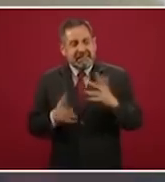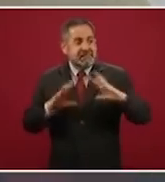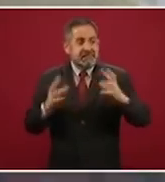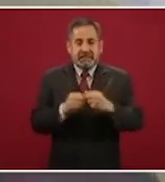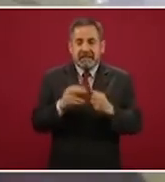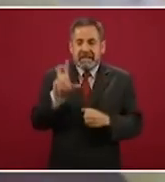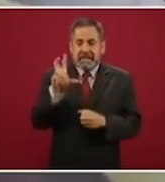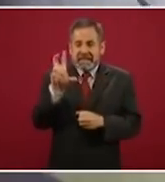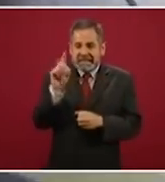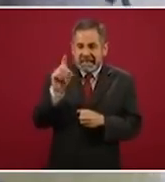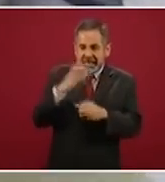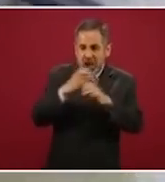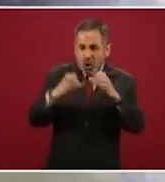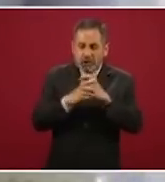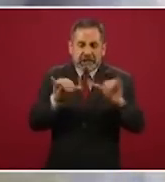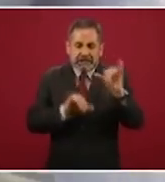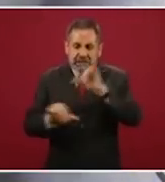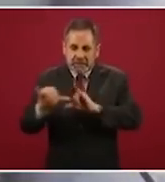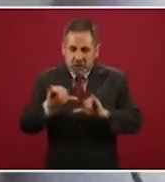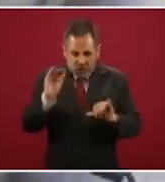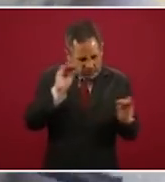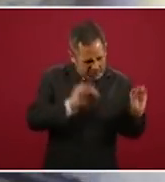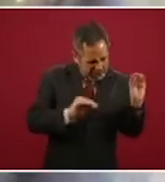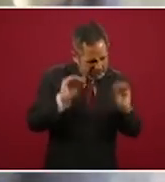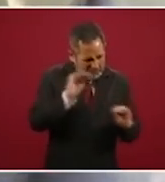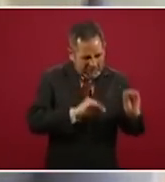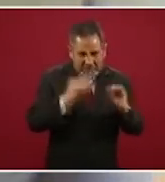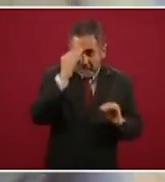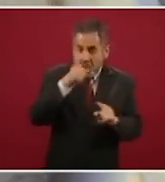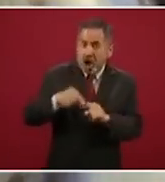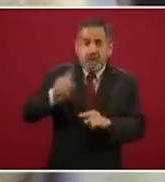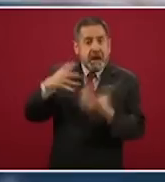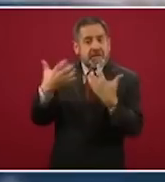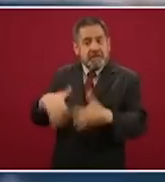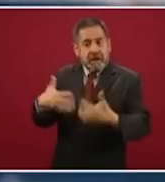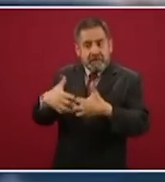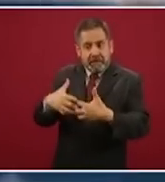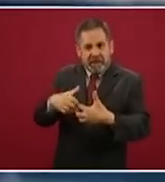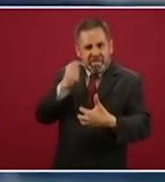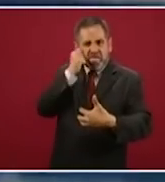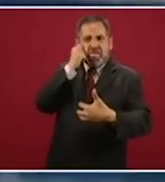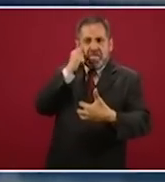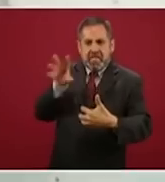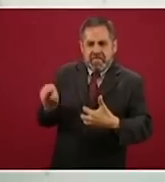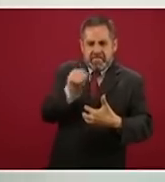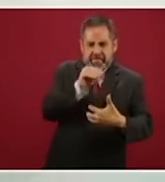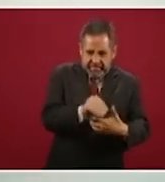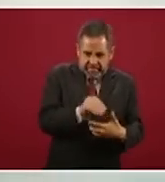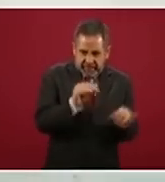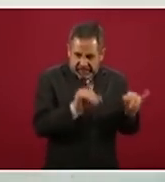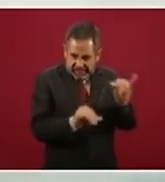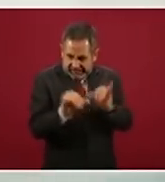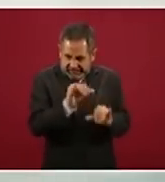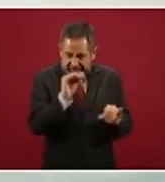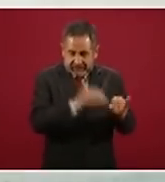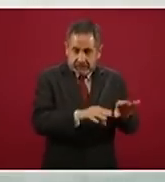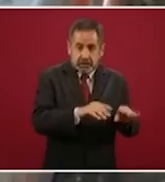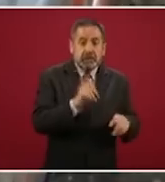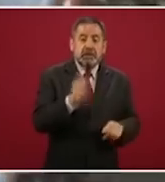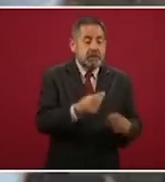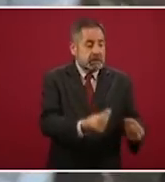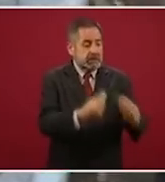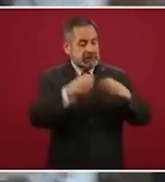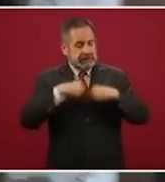30 productos químicos, los cuales tienen fines industriales y, de ser consumidos por el ser humano, provocan serios problemas a la